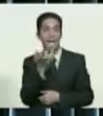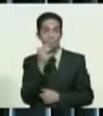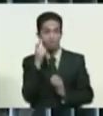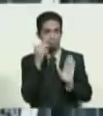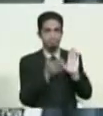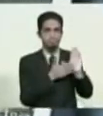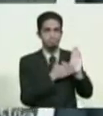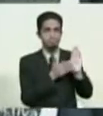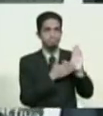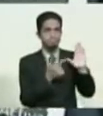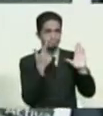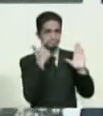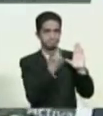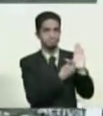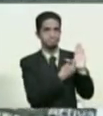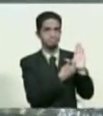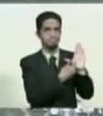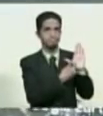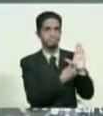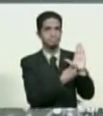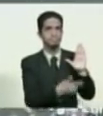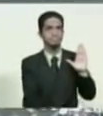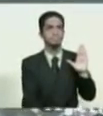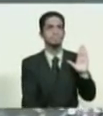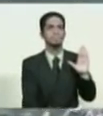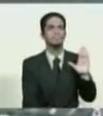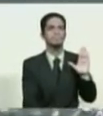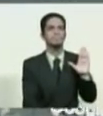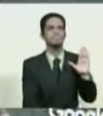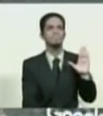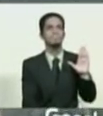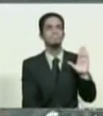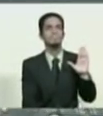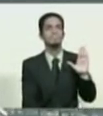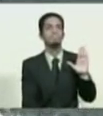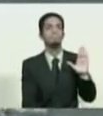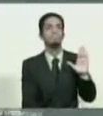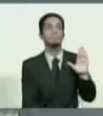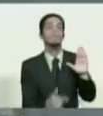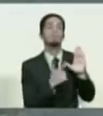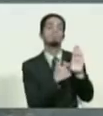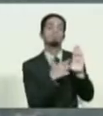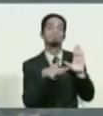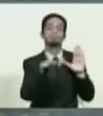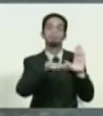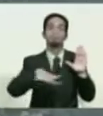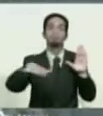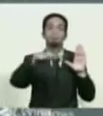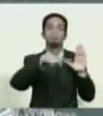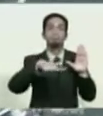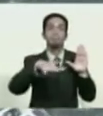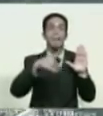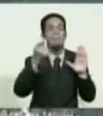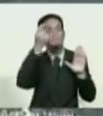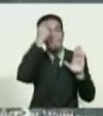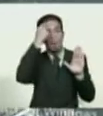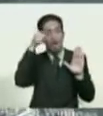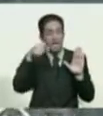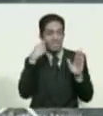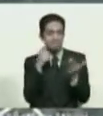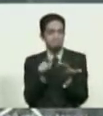estas rayas que ustedes ven aquí, acerca la cámara por favor, esto es lo que se encuentra en la memoria del iPad que se